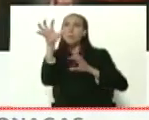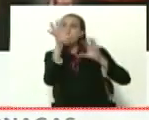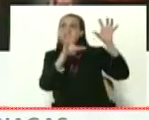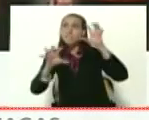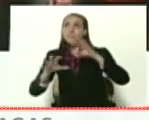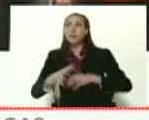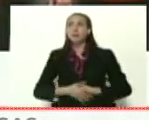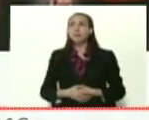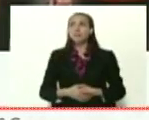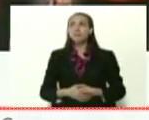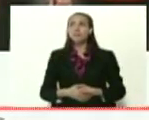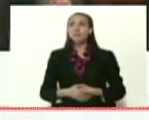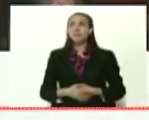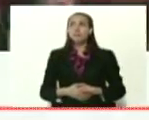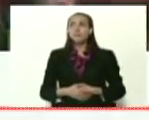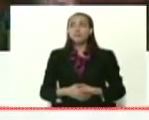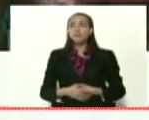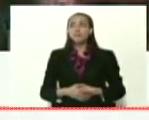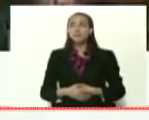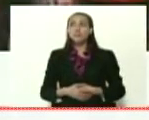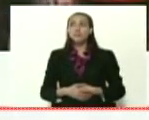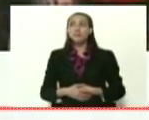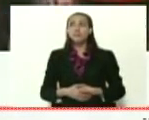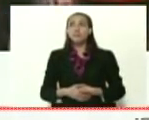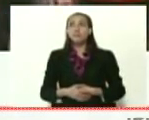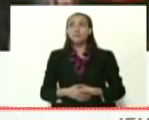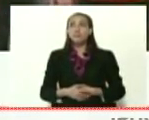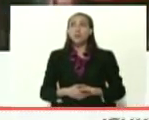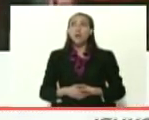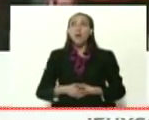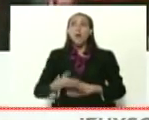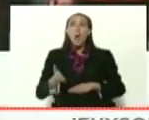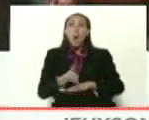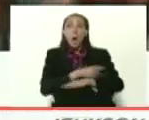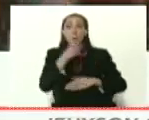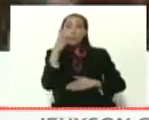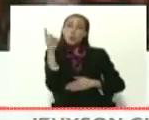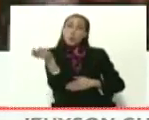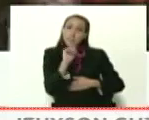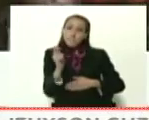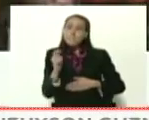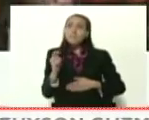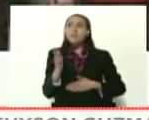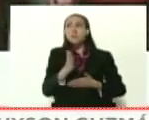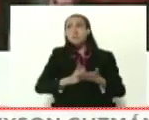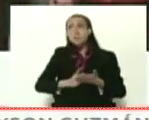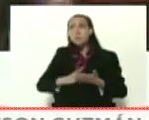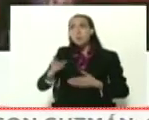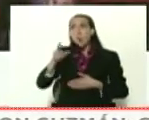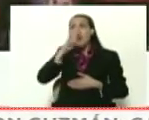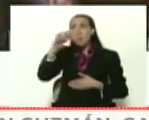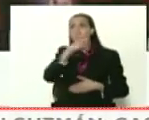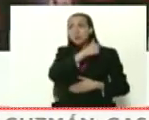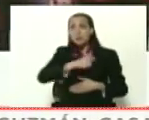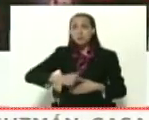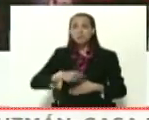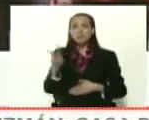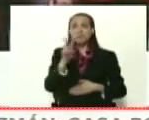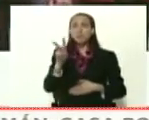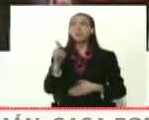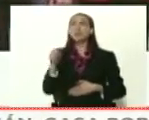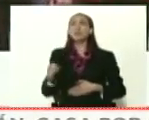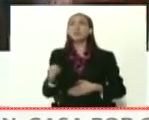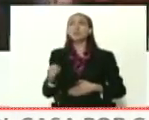muy bien hace más o menos un mes y medio del presidente Nicolás Maduro, de